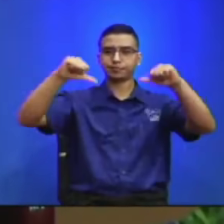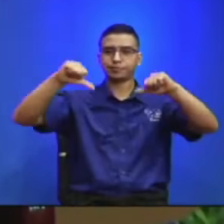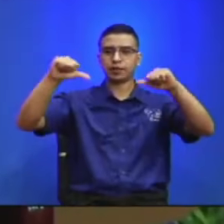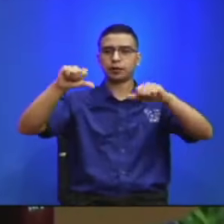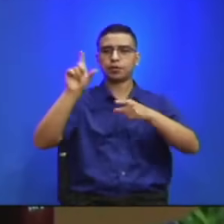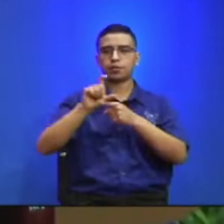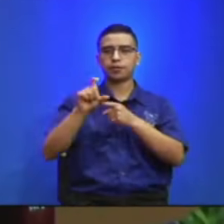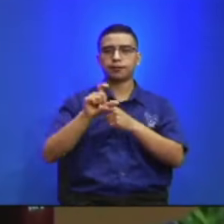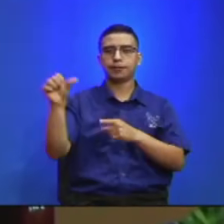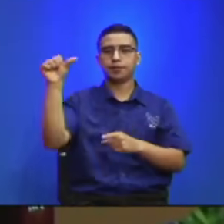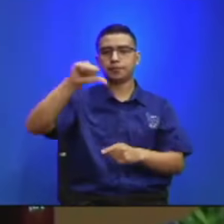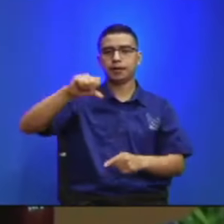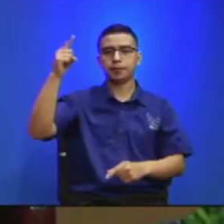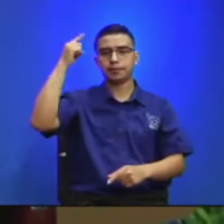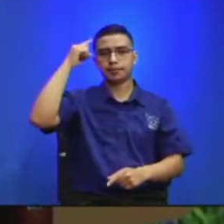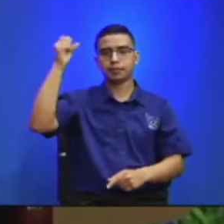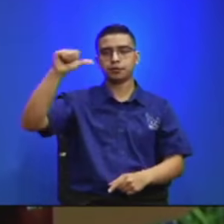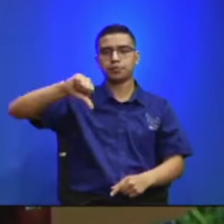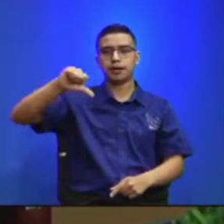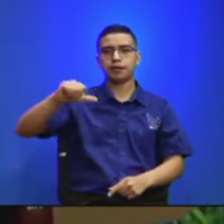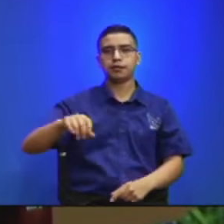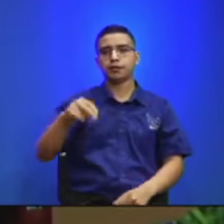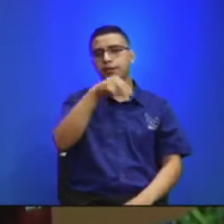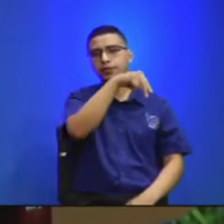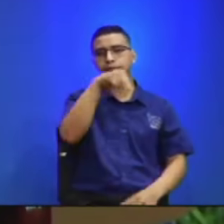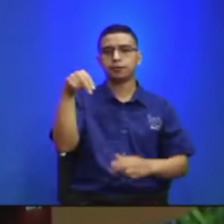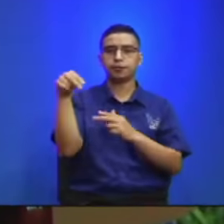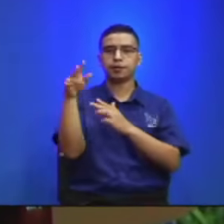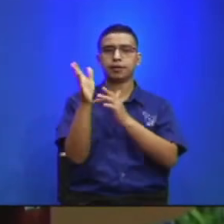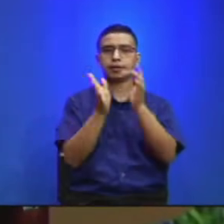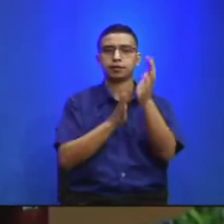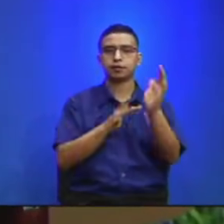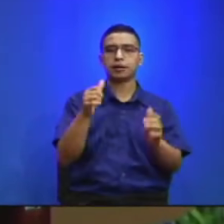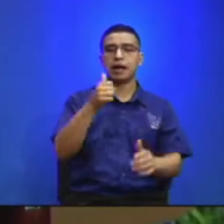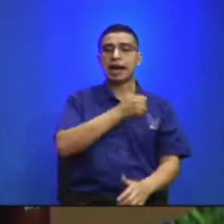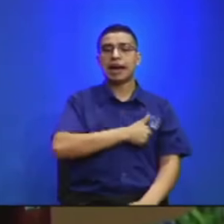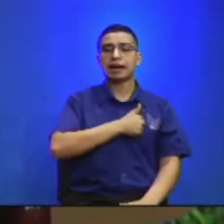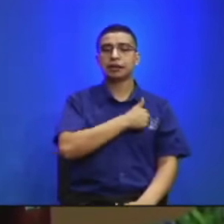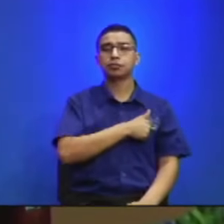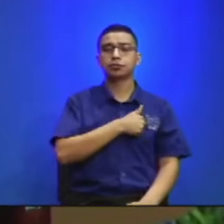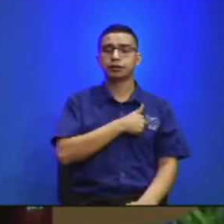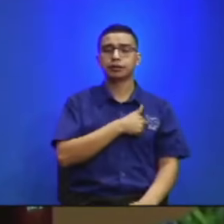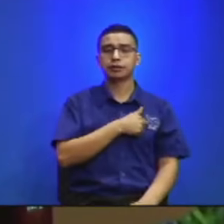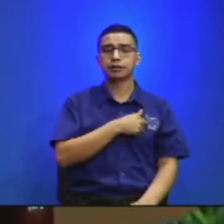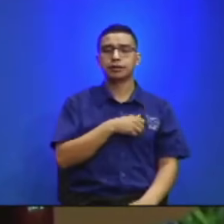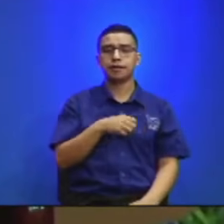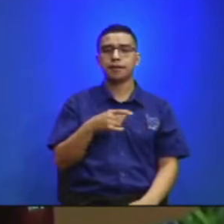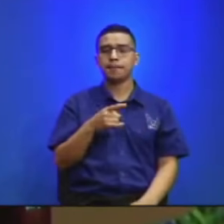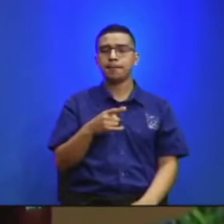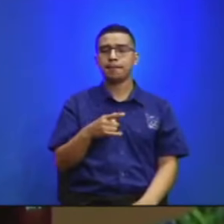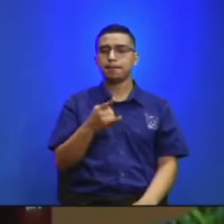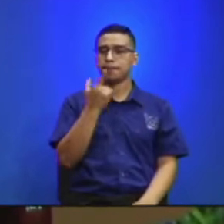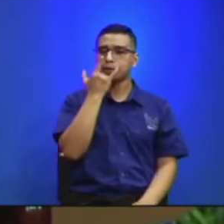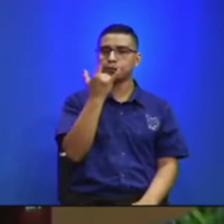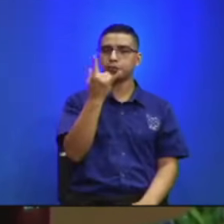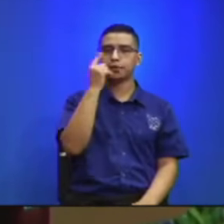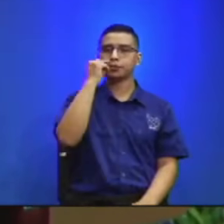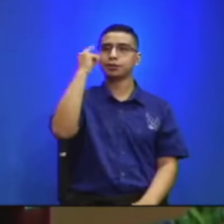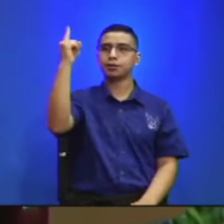malas pensamientos actitudes acciones perdónanos padre